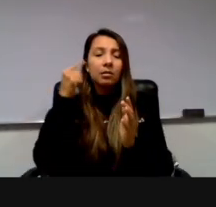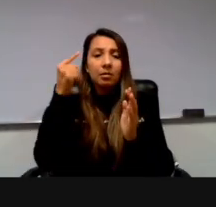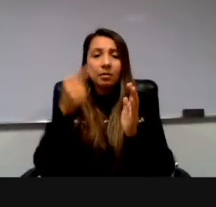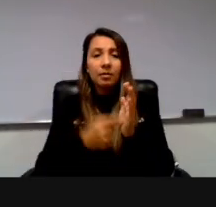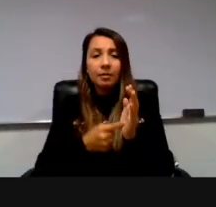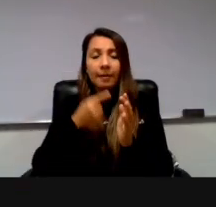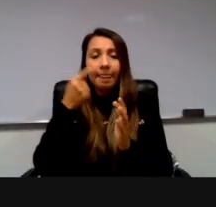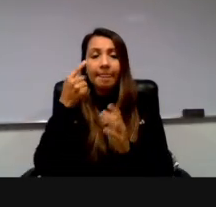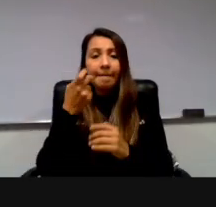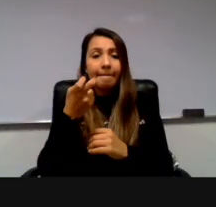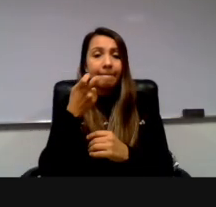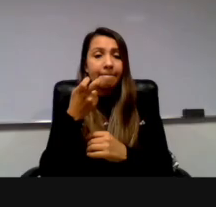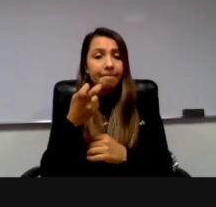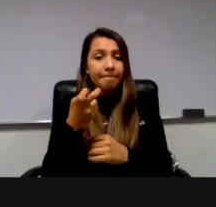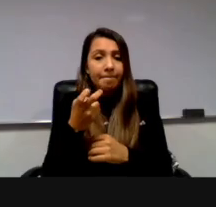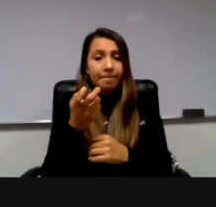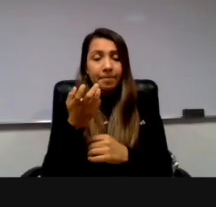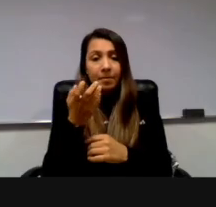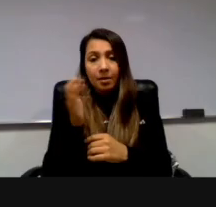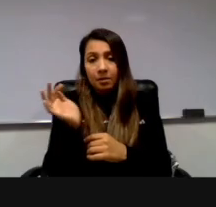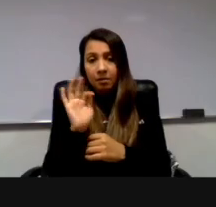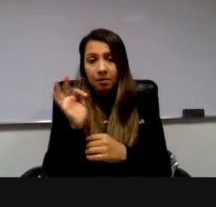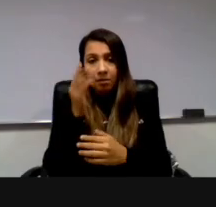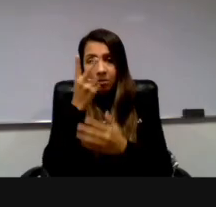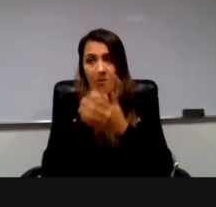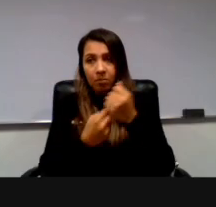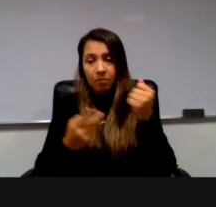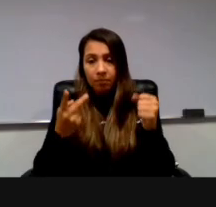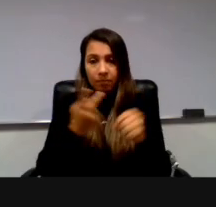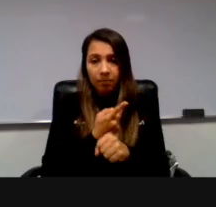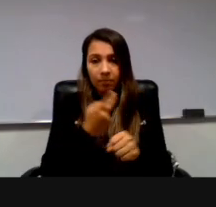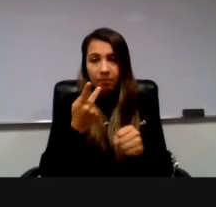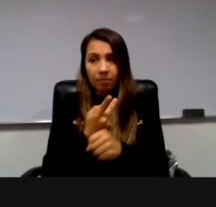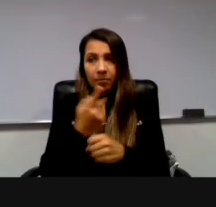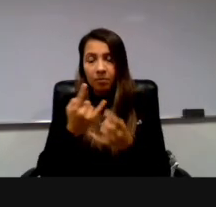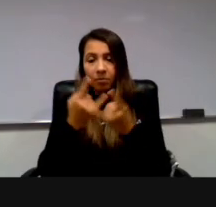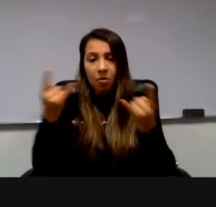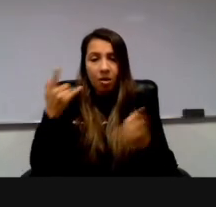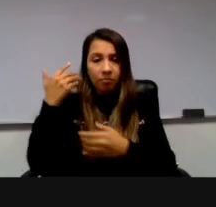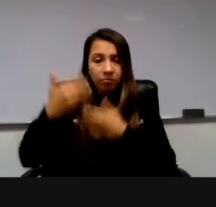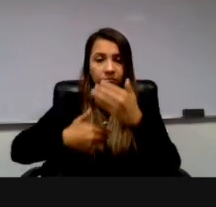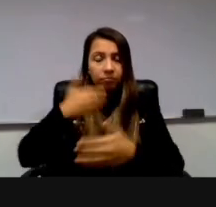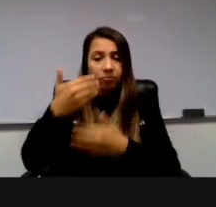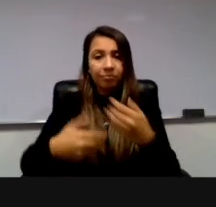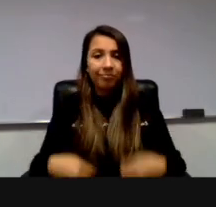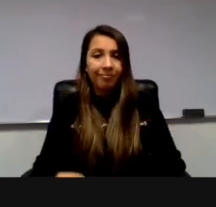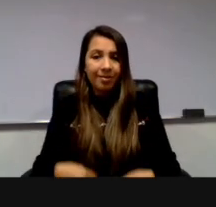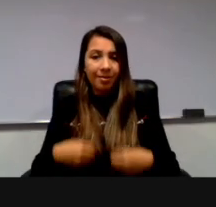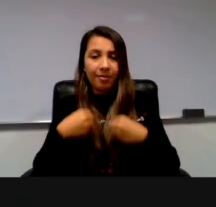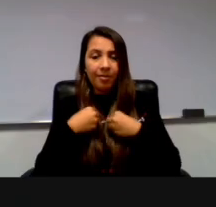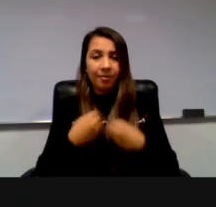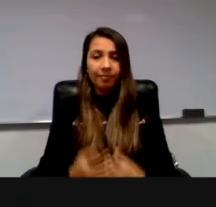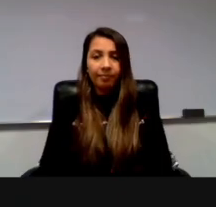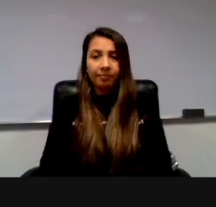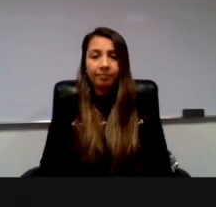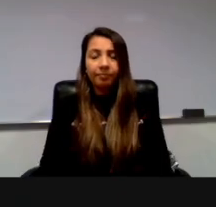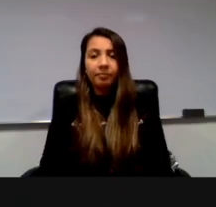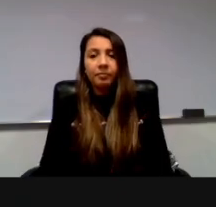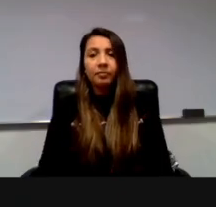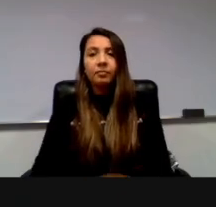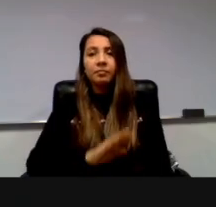esto, no hay que perderlo de vista, es decir, los dos fenómenos están ocurriendo a lo largo de la historia de la vida en la Tierra.